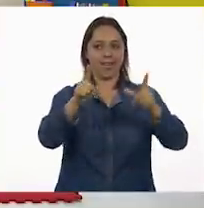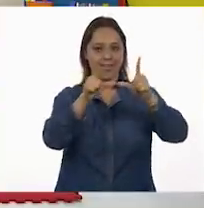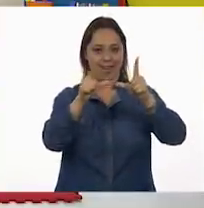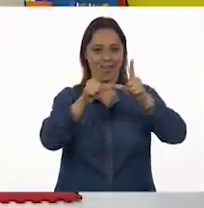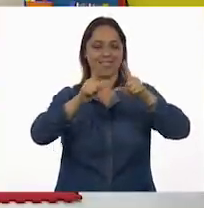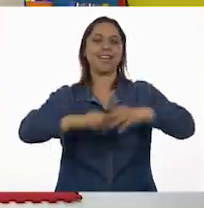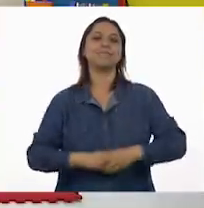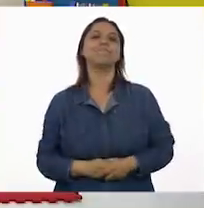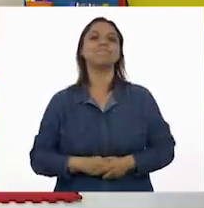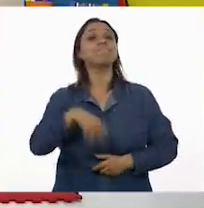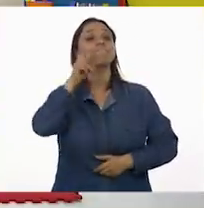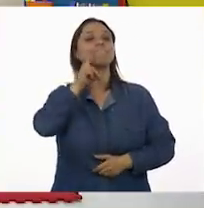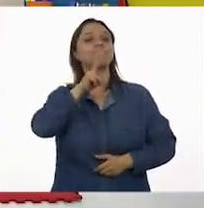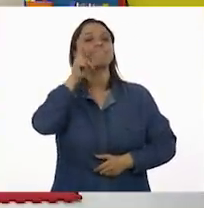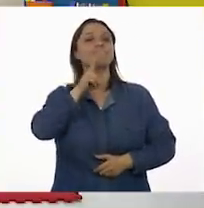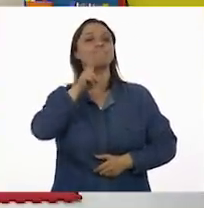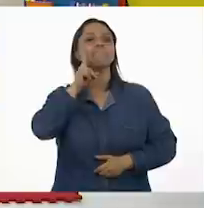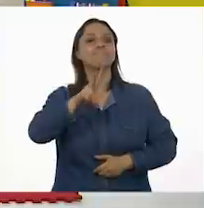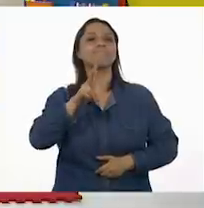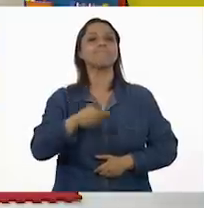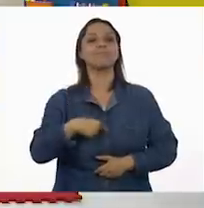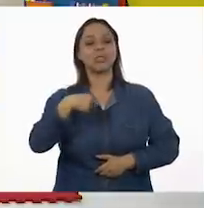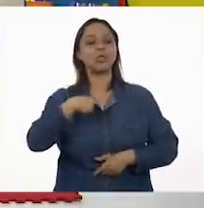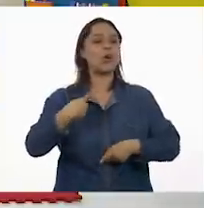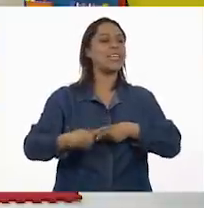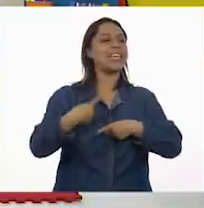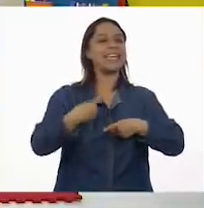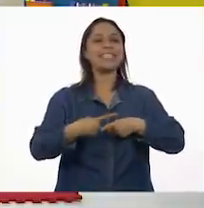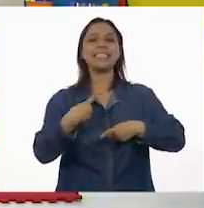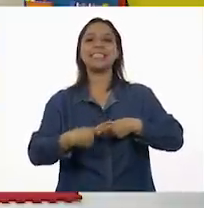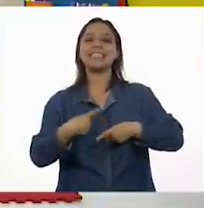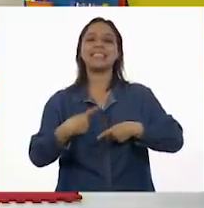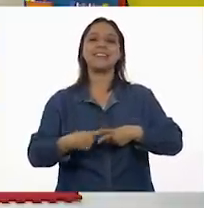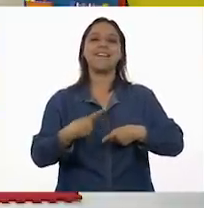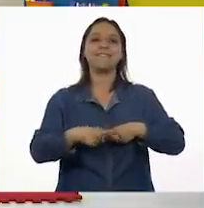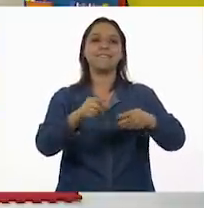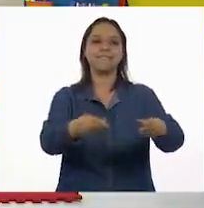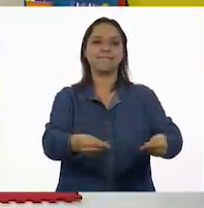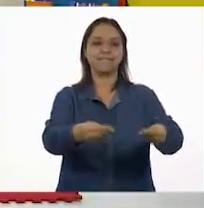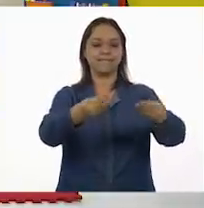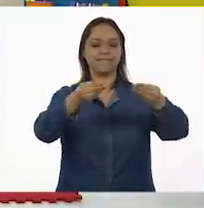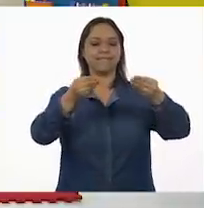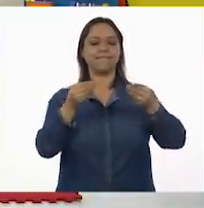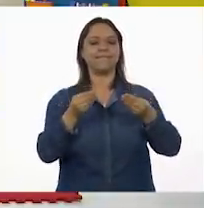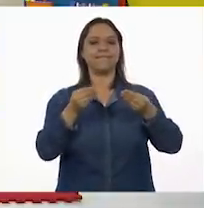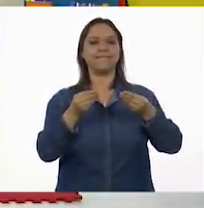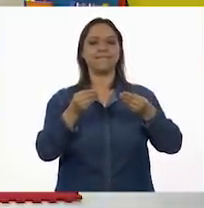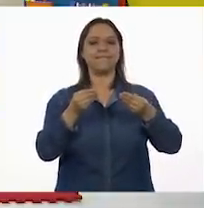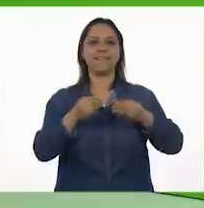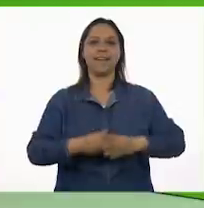A ver, a ver. ¿Ahora quién voy a ser? A ver.